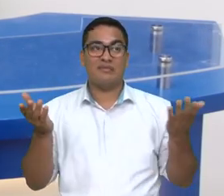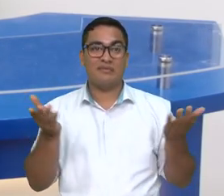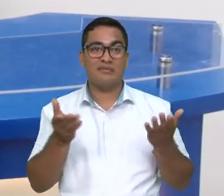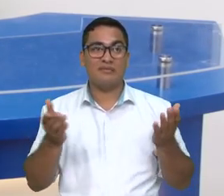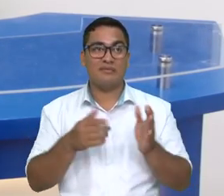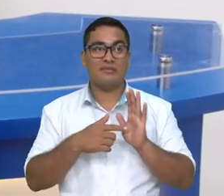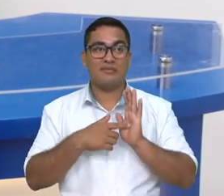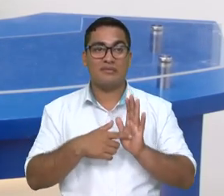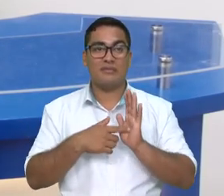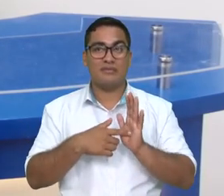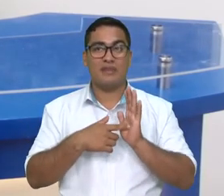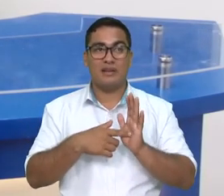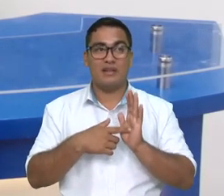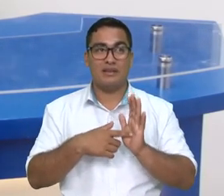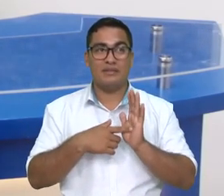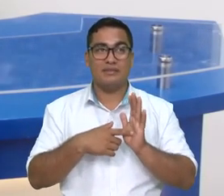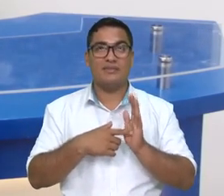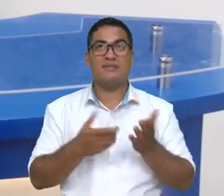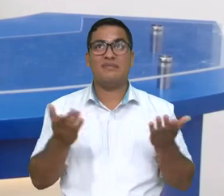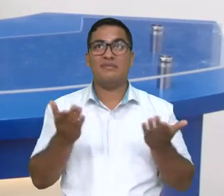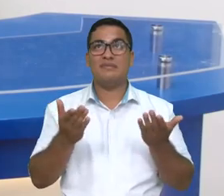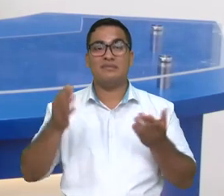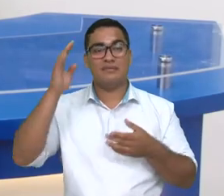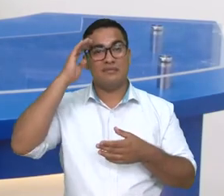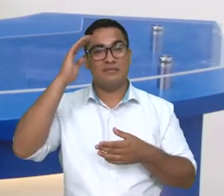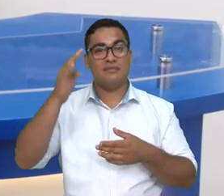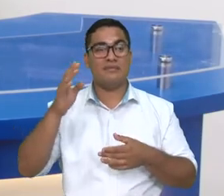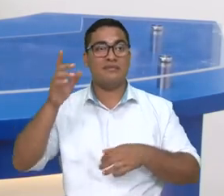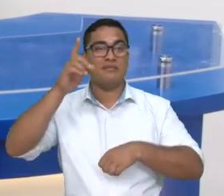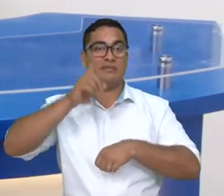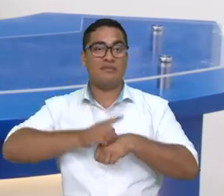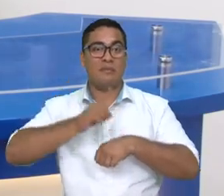el jefe de la misión,